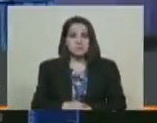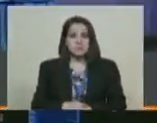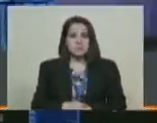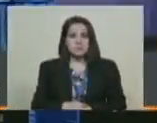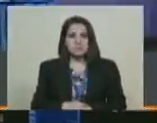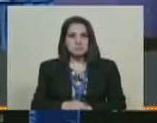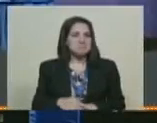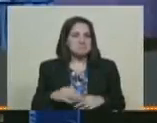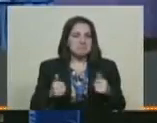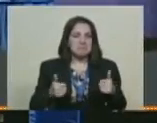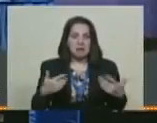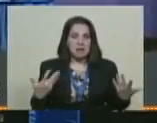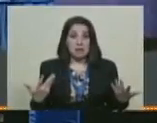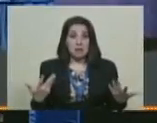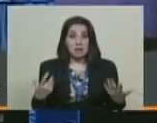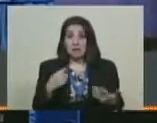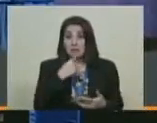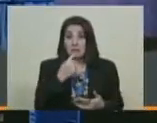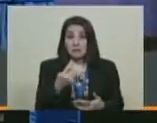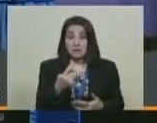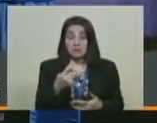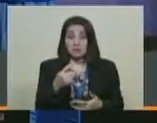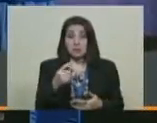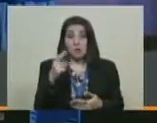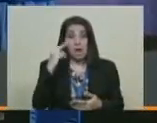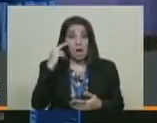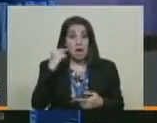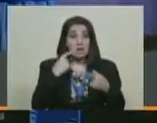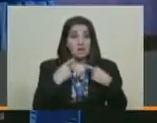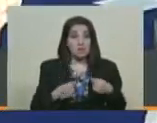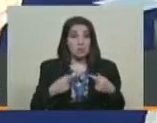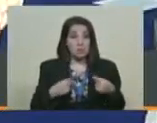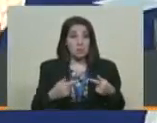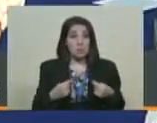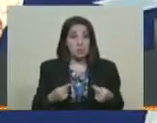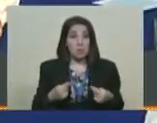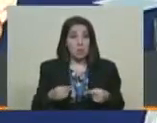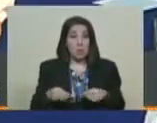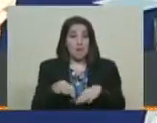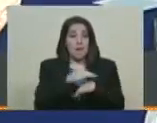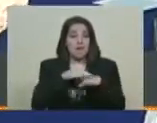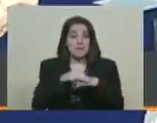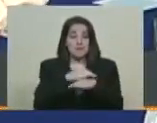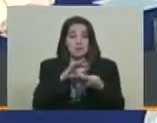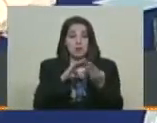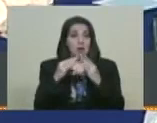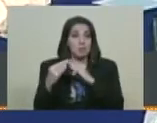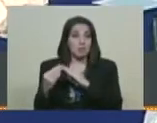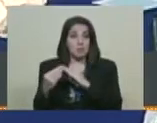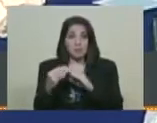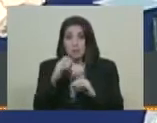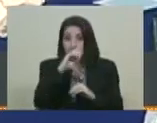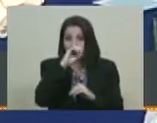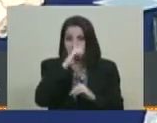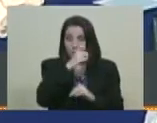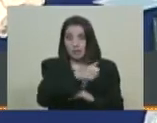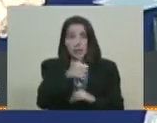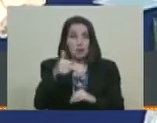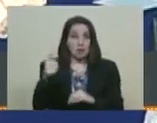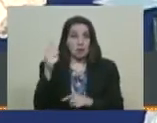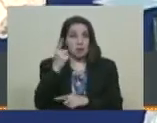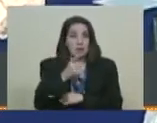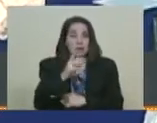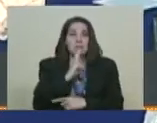Para cada comuna, le he dicho a Aristóbulo, ministro de comuna, cada comuna debe tener su